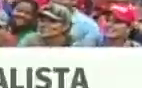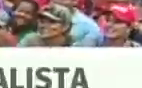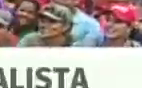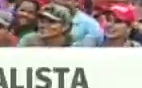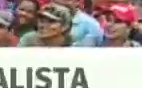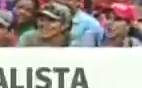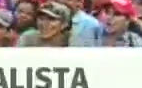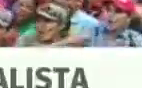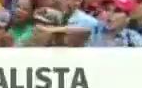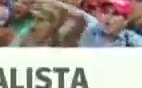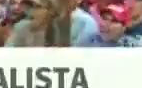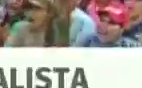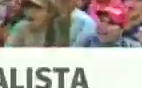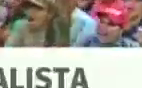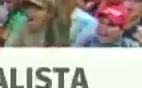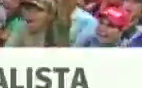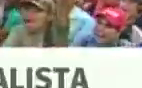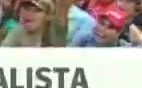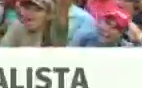¿Dónde están las mujeres